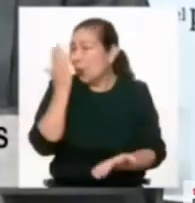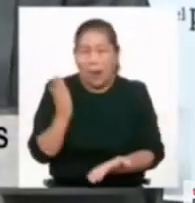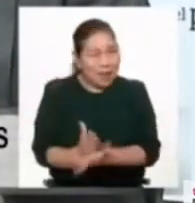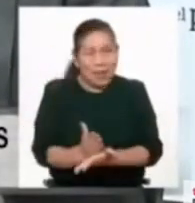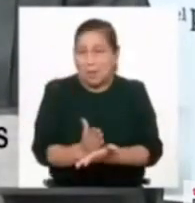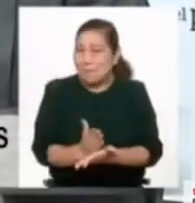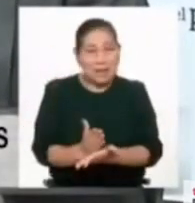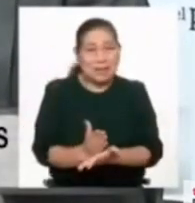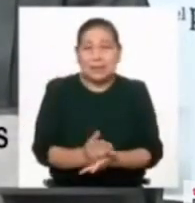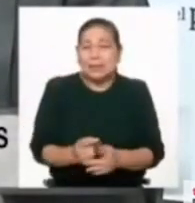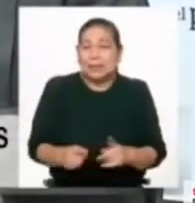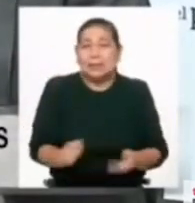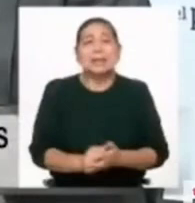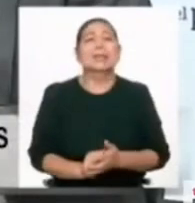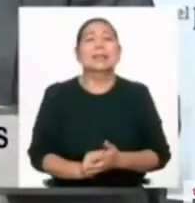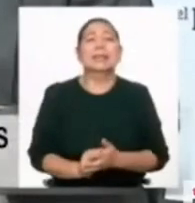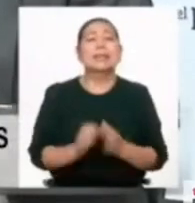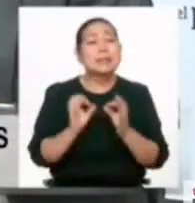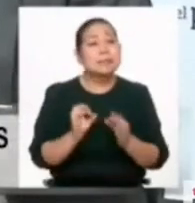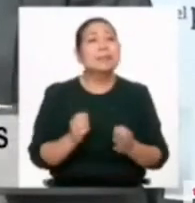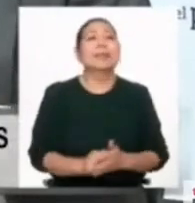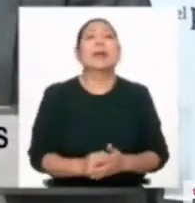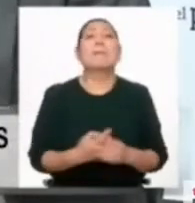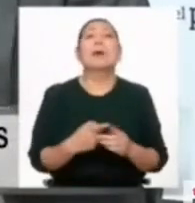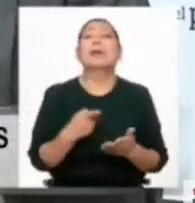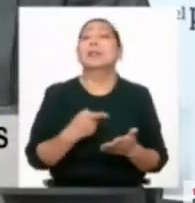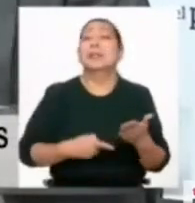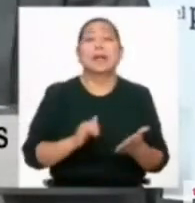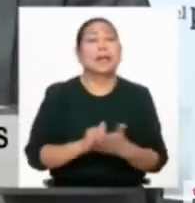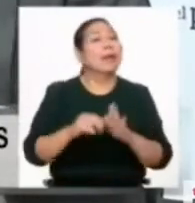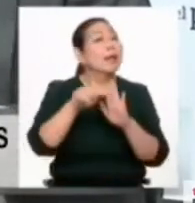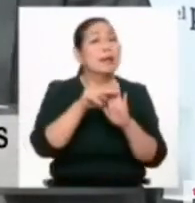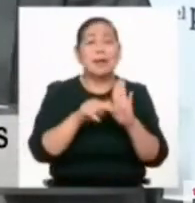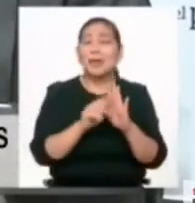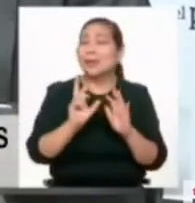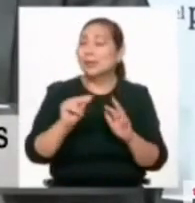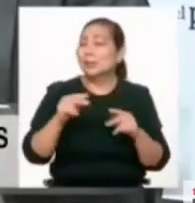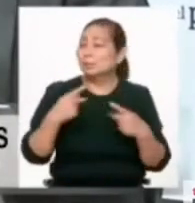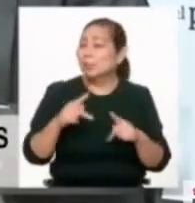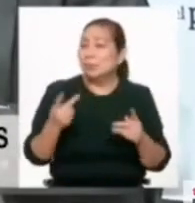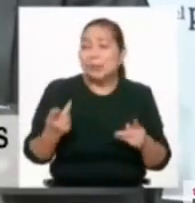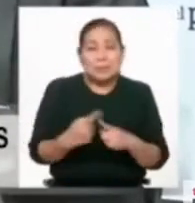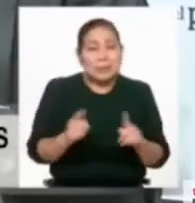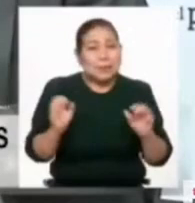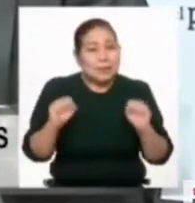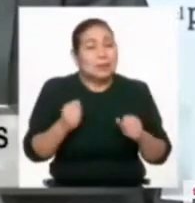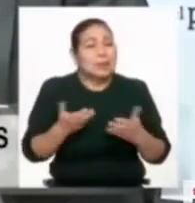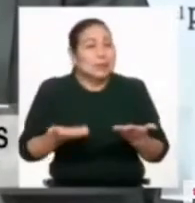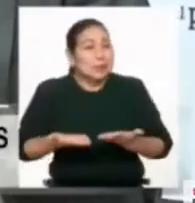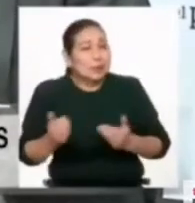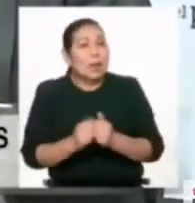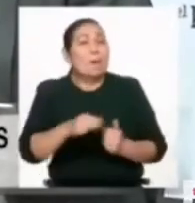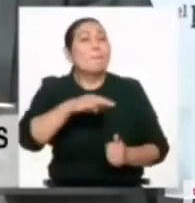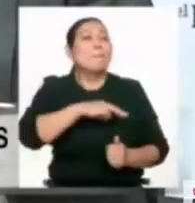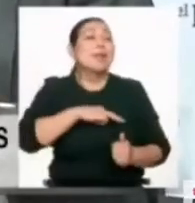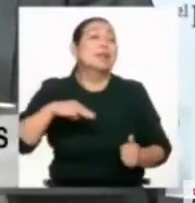puede actuar de manera efectiva, porque las normas no lo permiten. Pero estamos iniciando allí